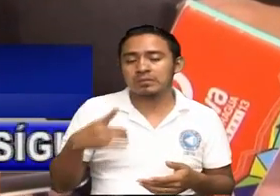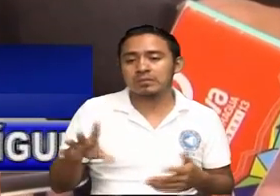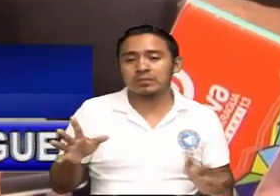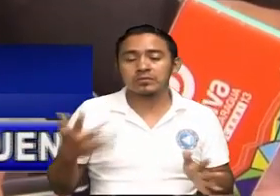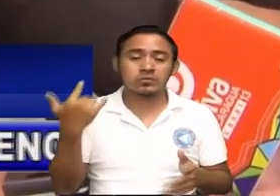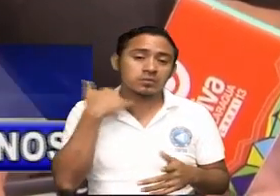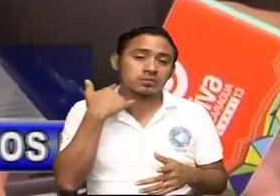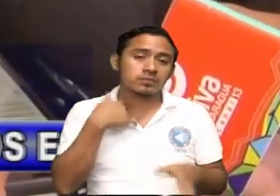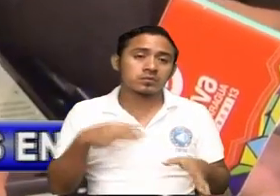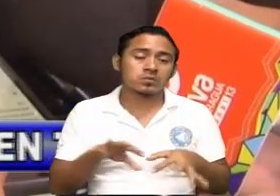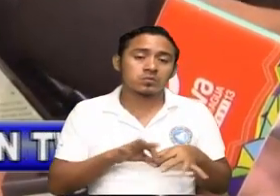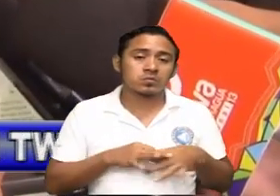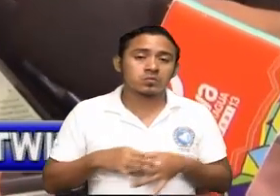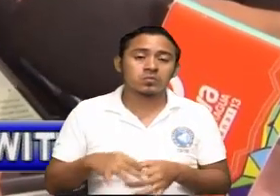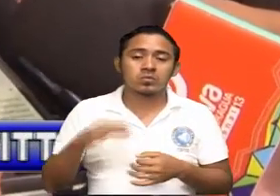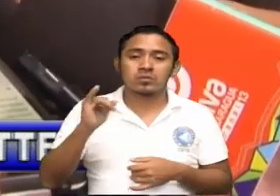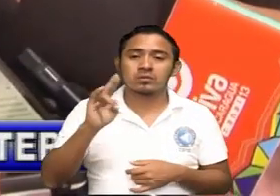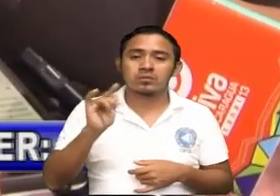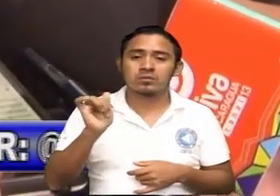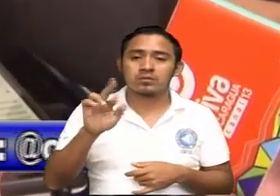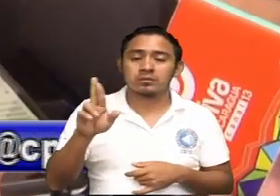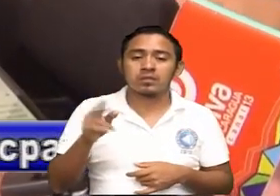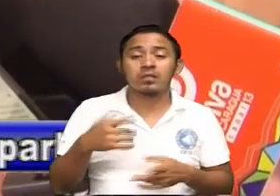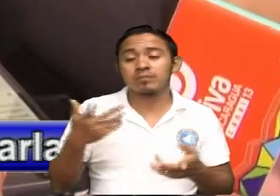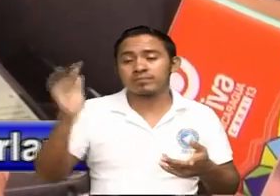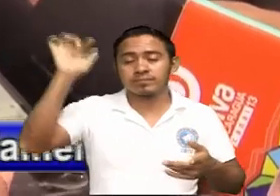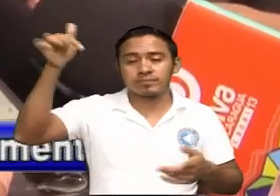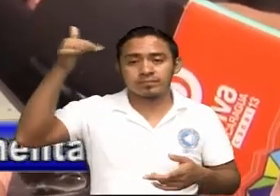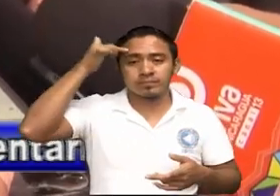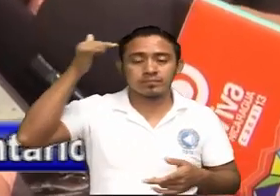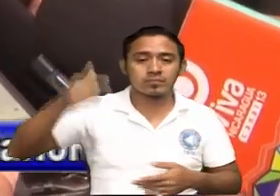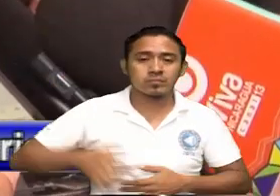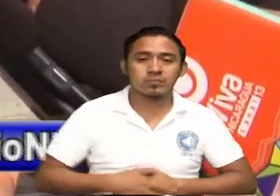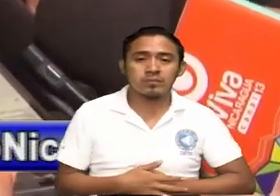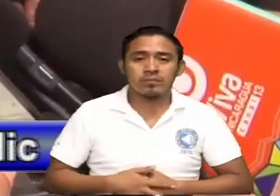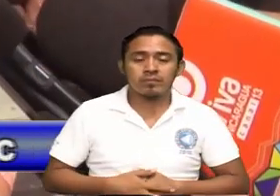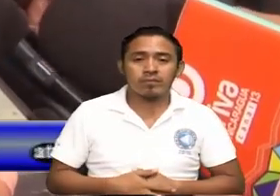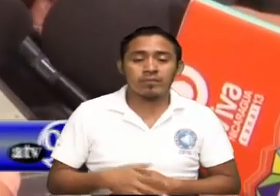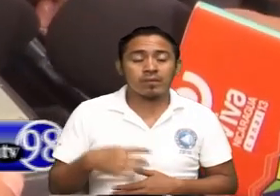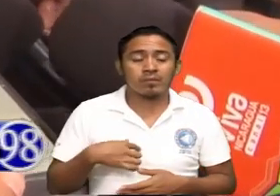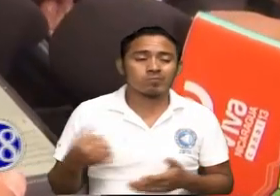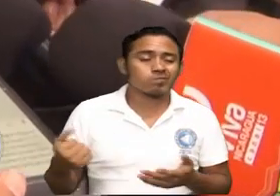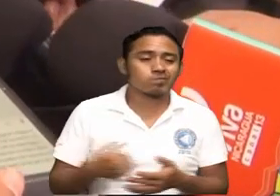siempre en conjunto de INISER y siempre nuestro gobierno, ¿verdad?, porque